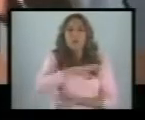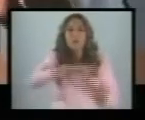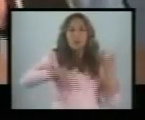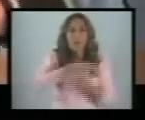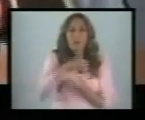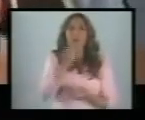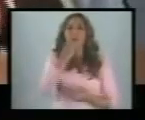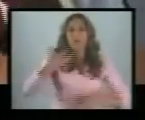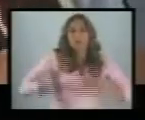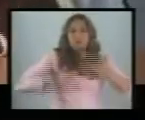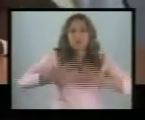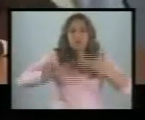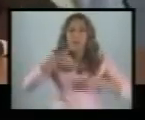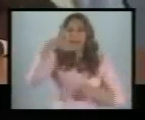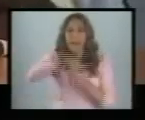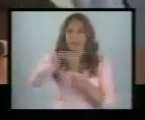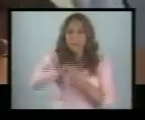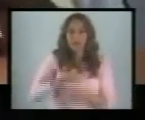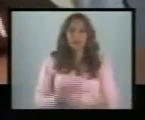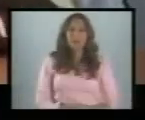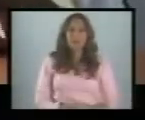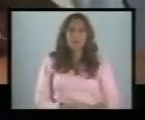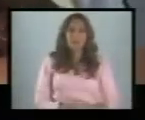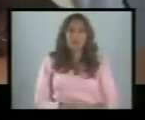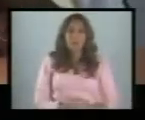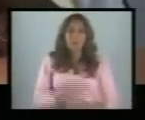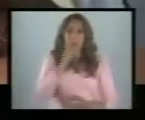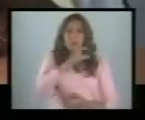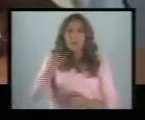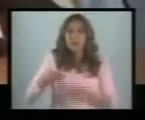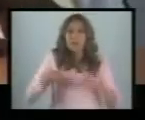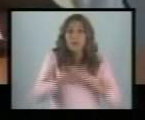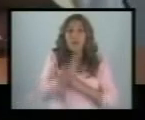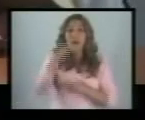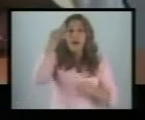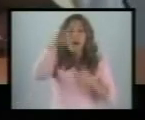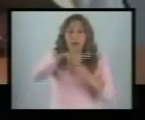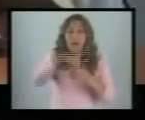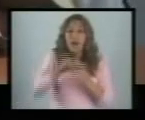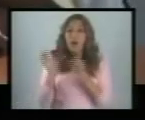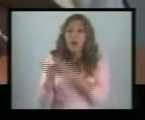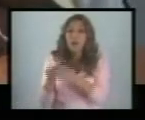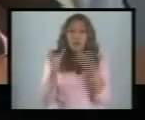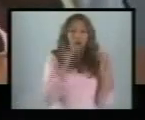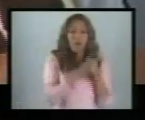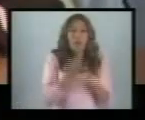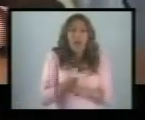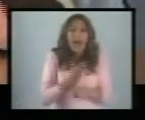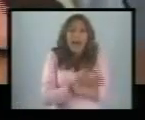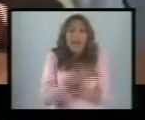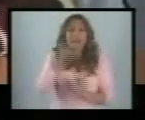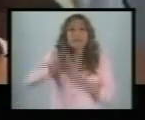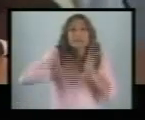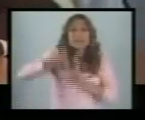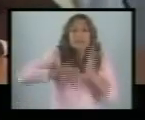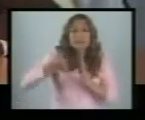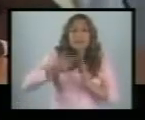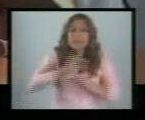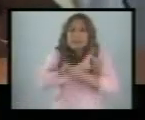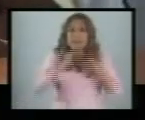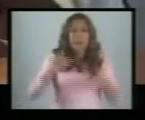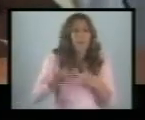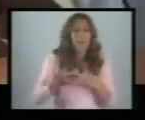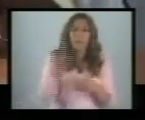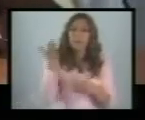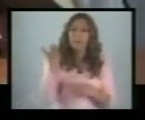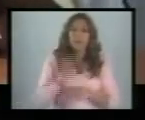buen desenvolvimiento del proceso. Los llamados al voto para cada opción se han hecho en el lapso correspondiente, por